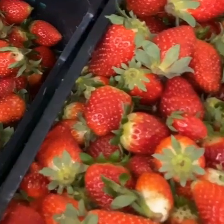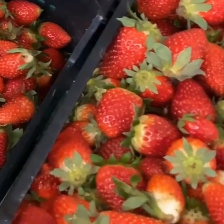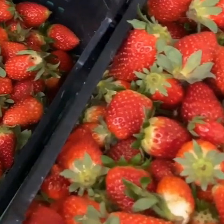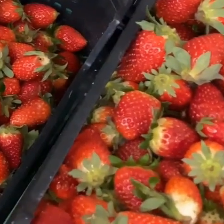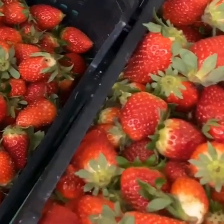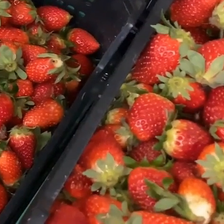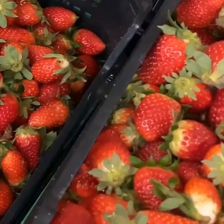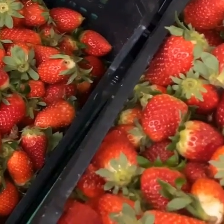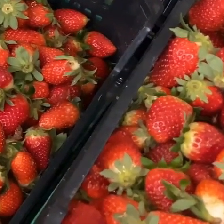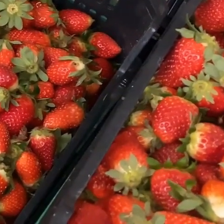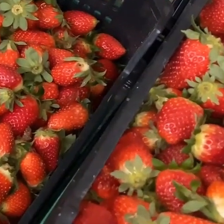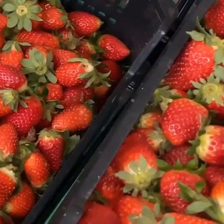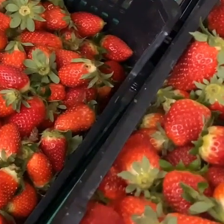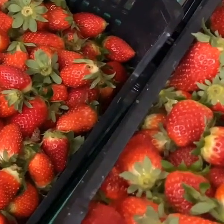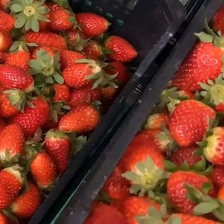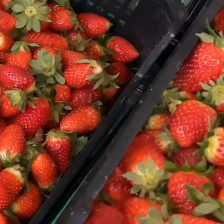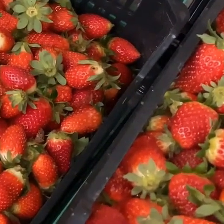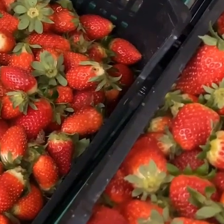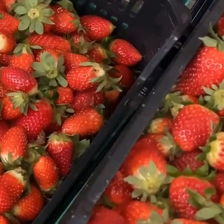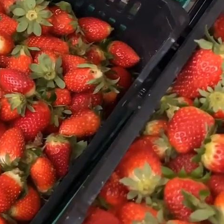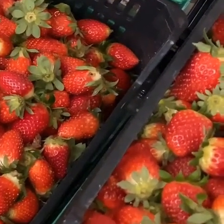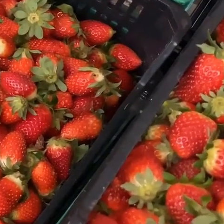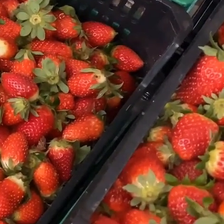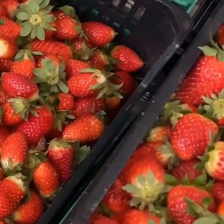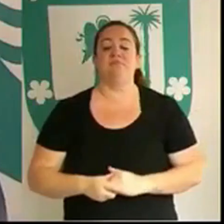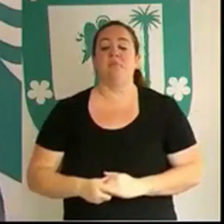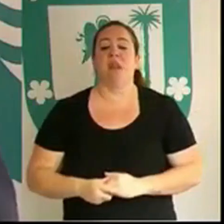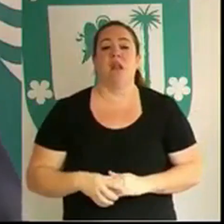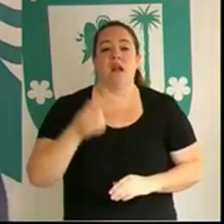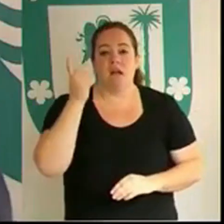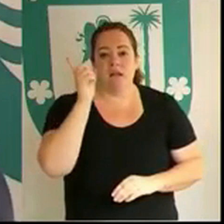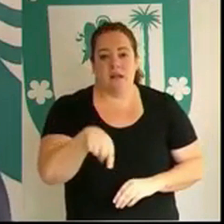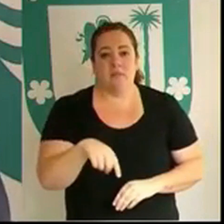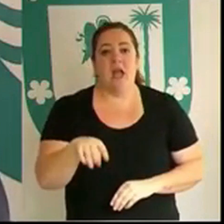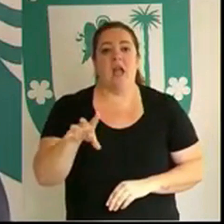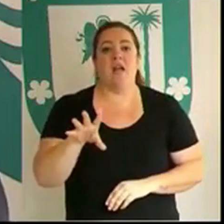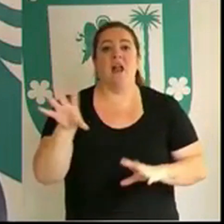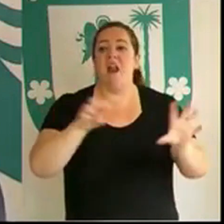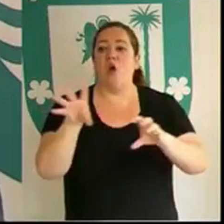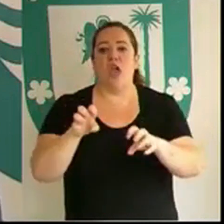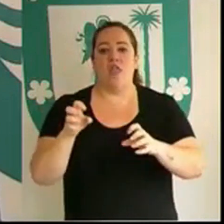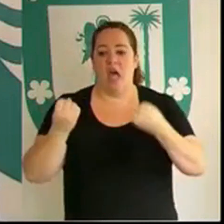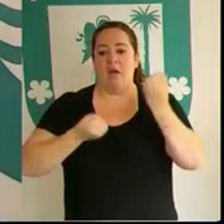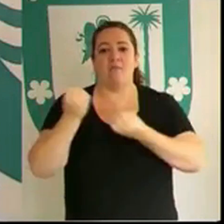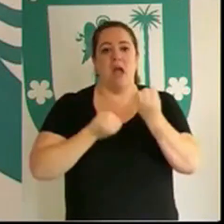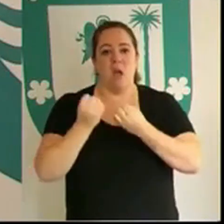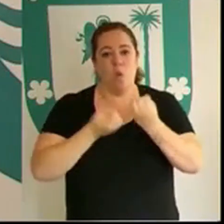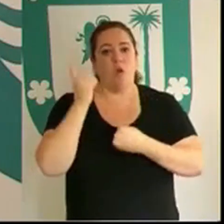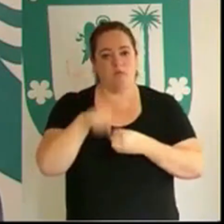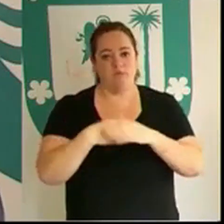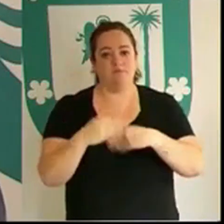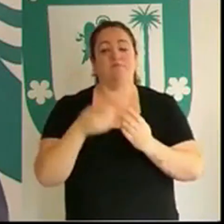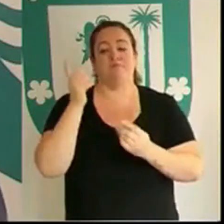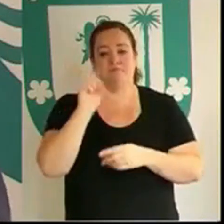tienen, con pedido previo, la recogida, en este caso en vehículo. Y una tercera opción, que es la